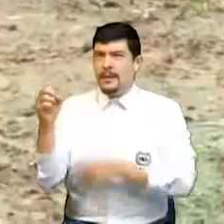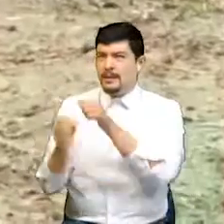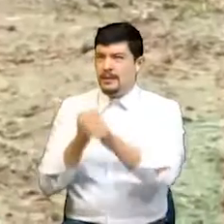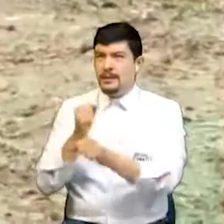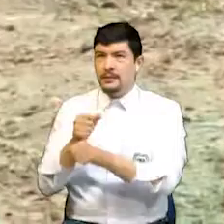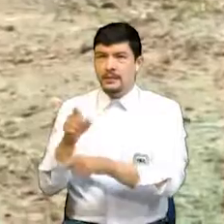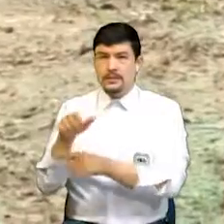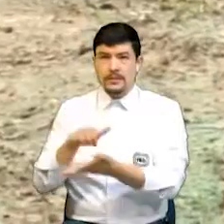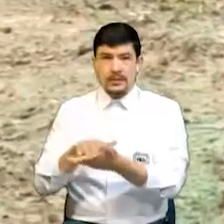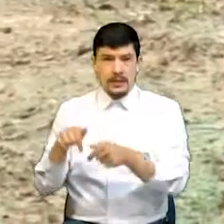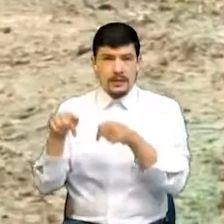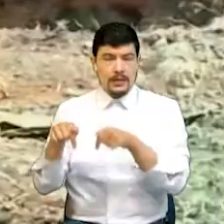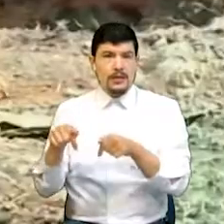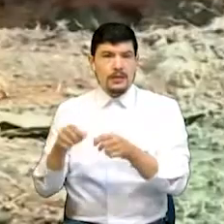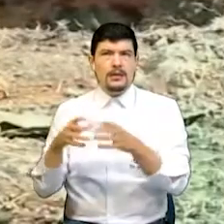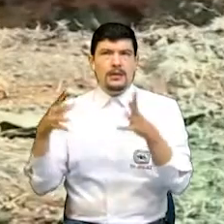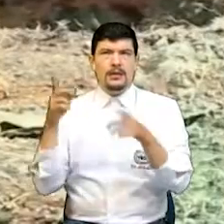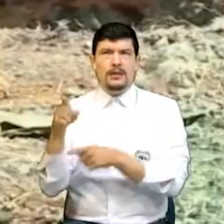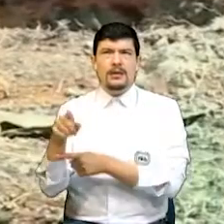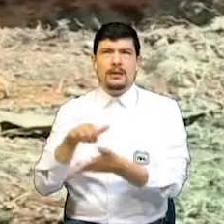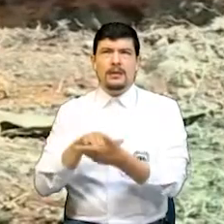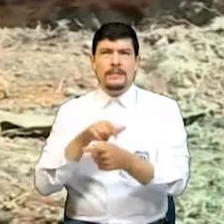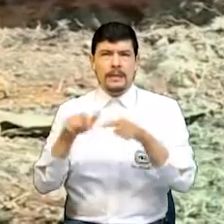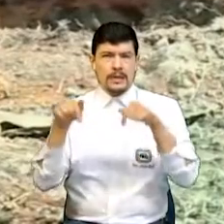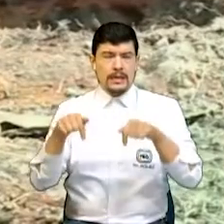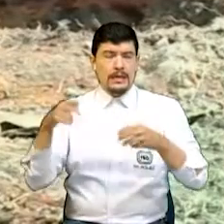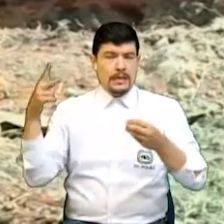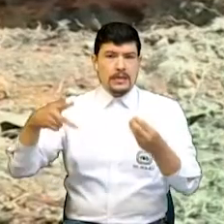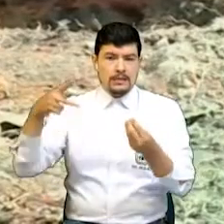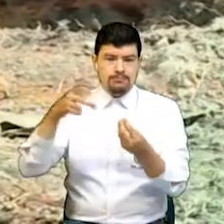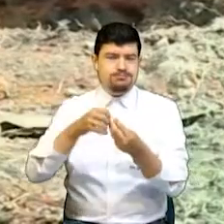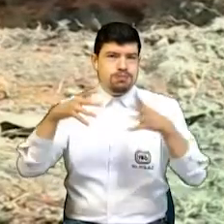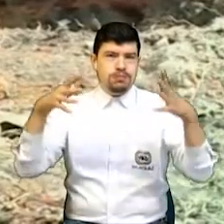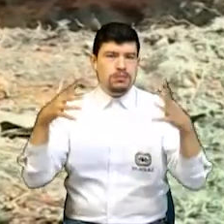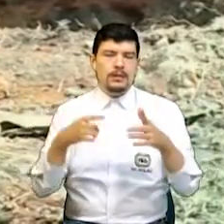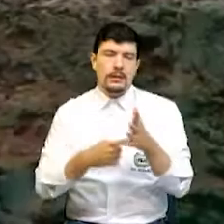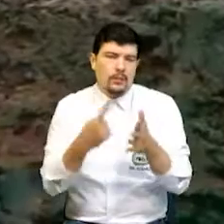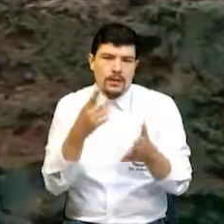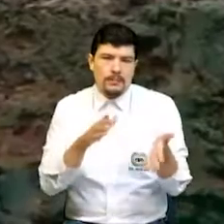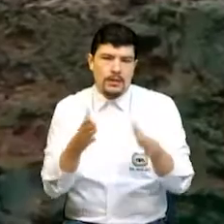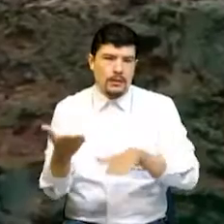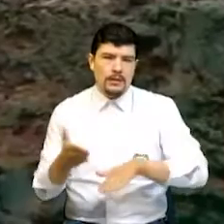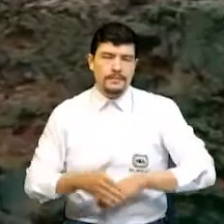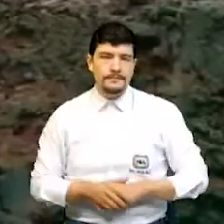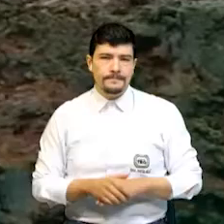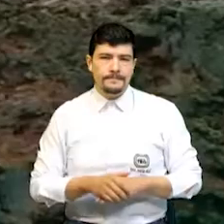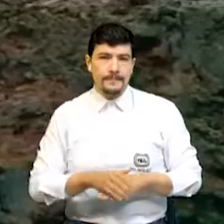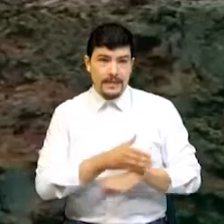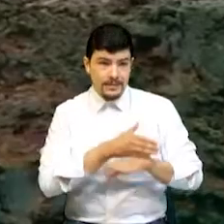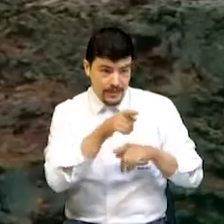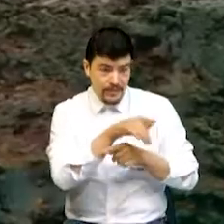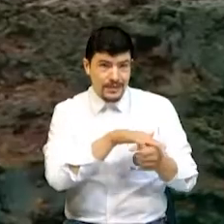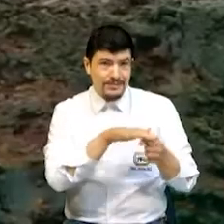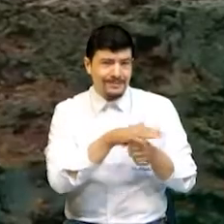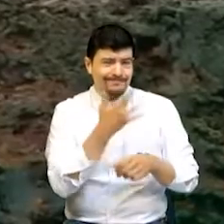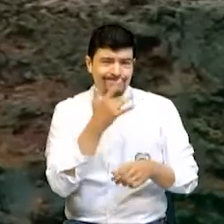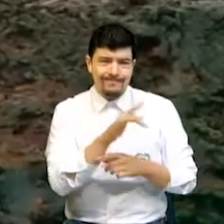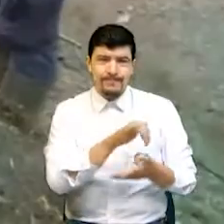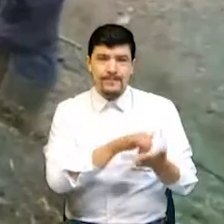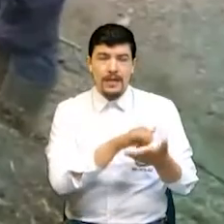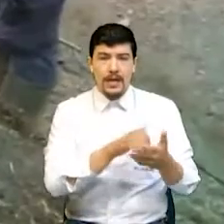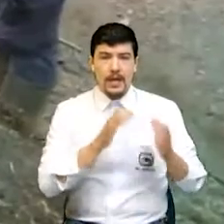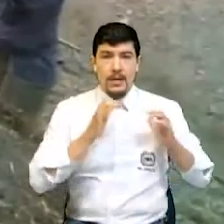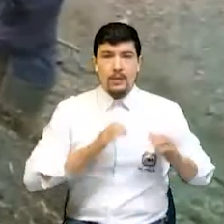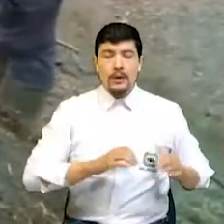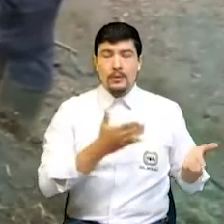pisó accidentalmente una mina antipersonal la onda explosiva le causó la muerte de manera inmediata luego de registrarse este infortunado hecho el